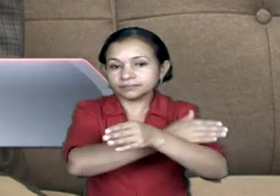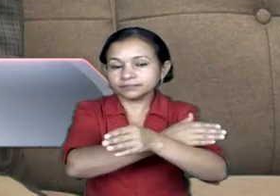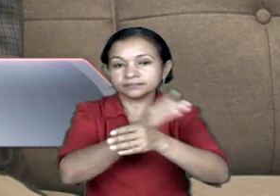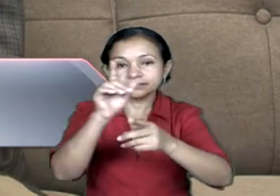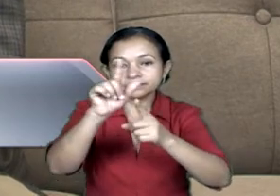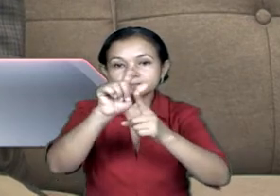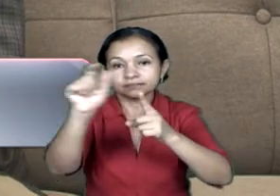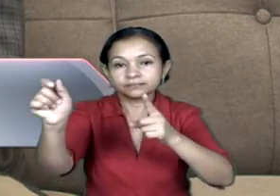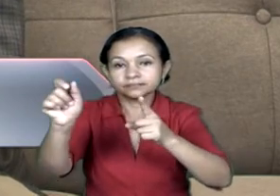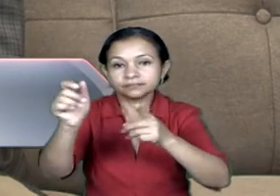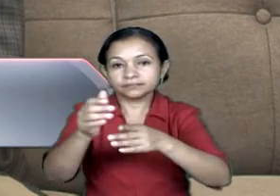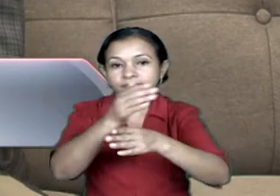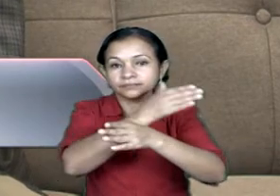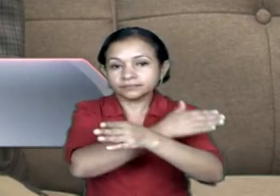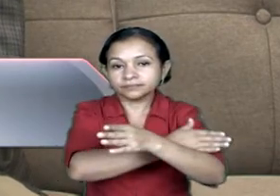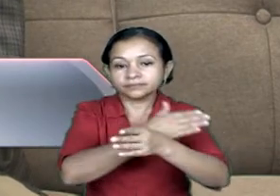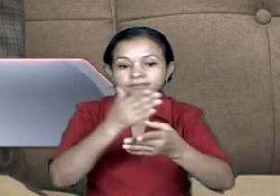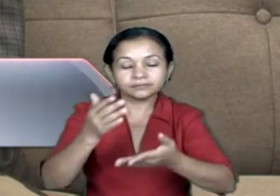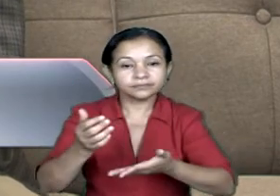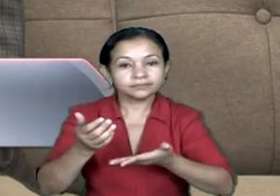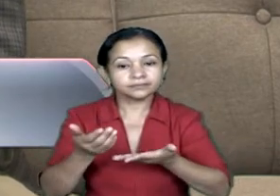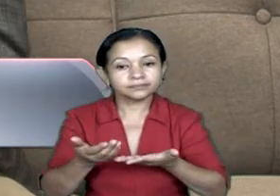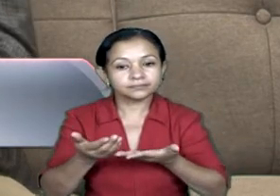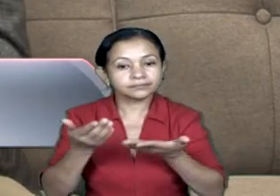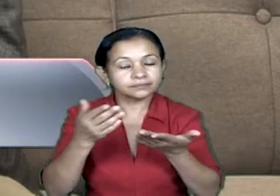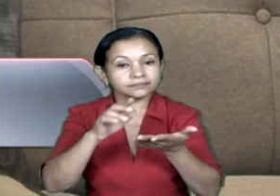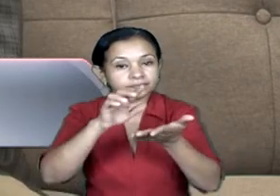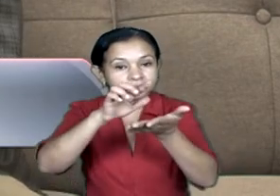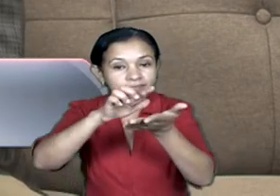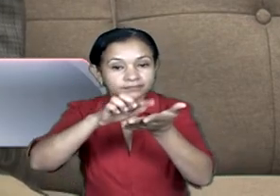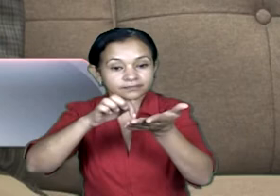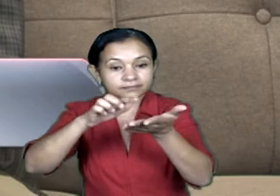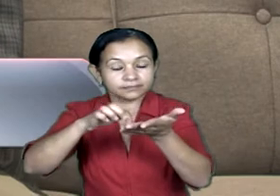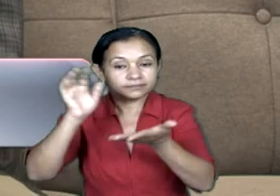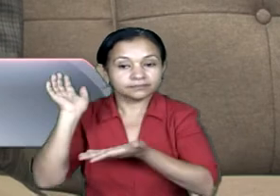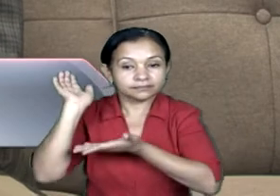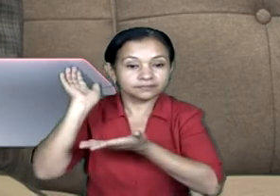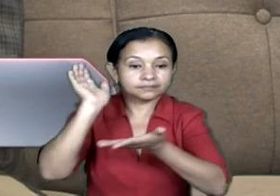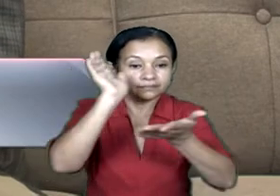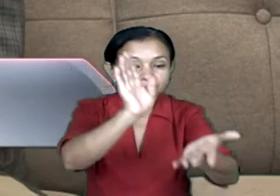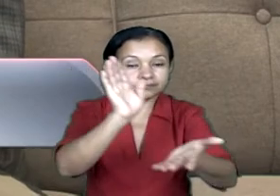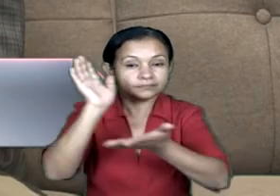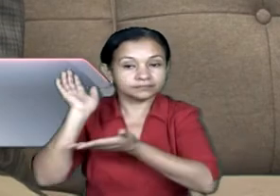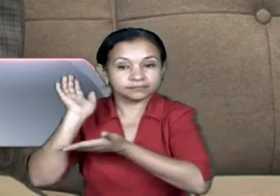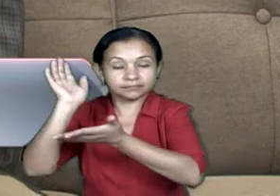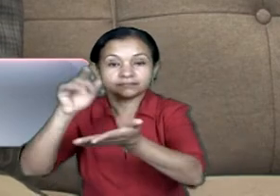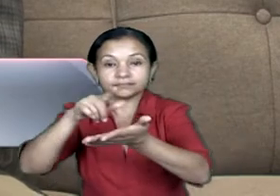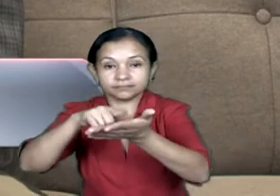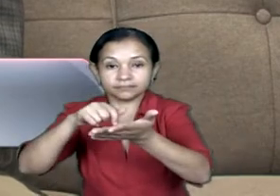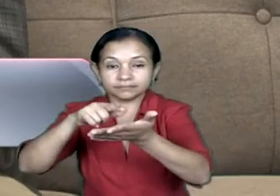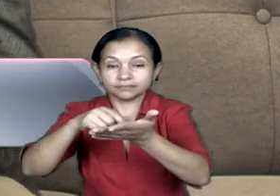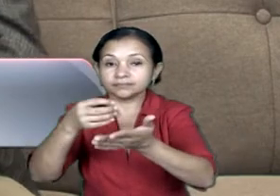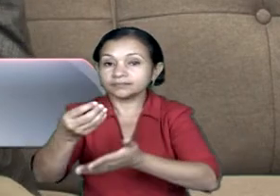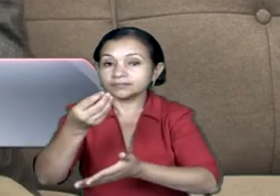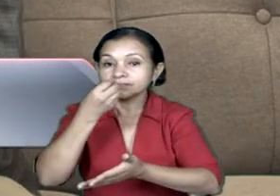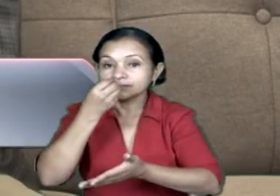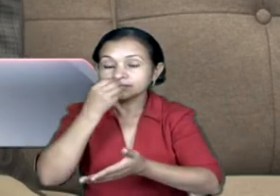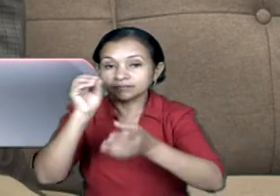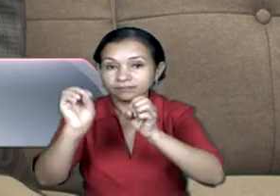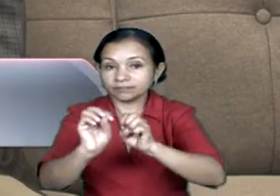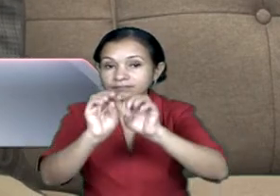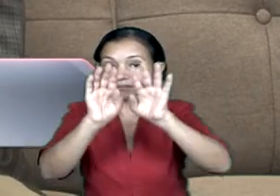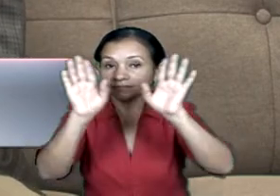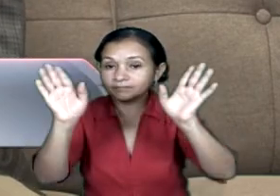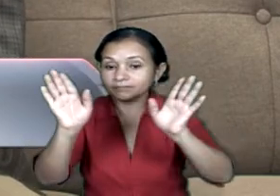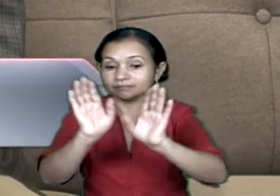mes, llegaron el arroz, ¿no? Que exacto, para la merienda escolar. Eso siempre hay necesidad, ¿no?